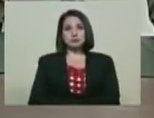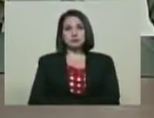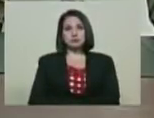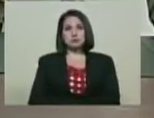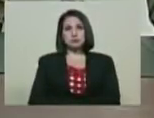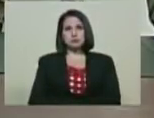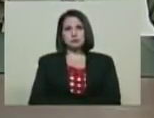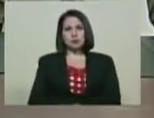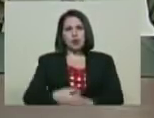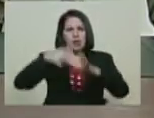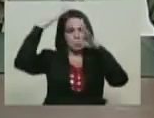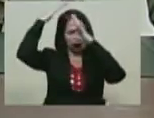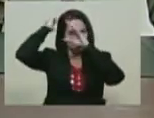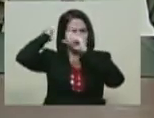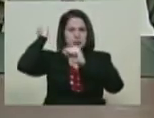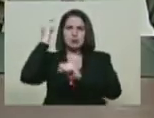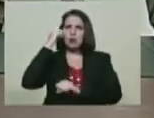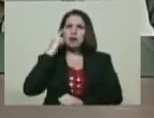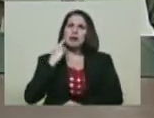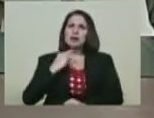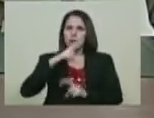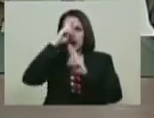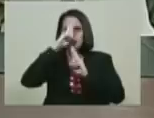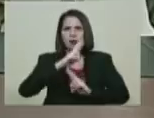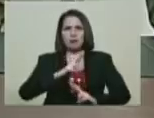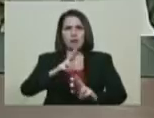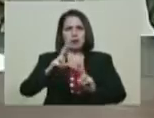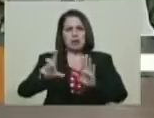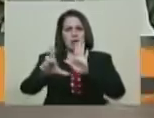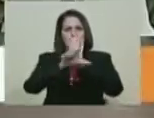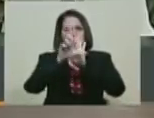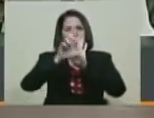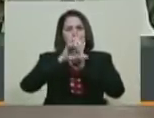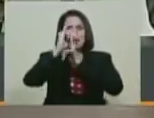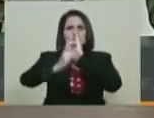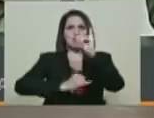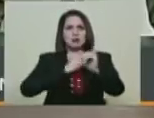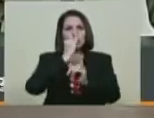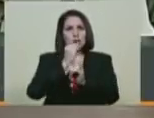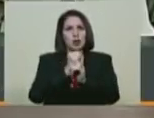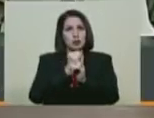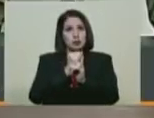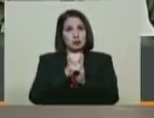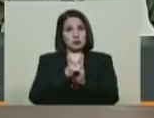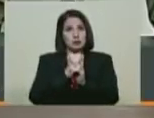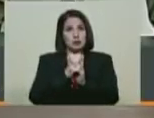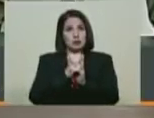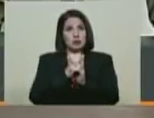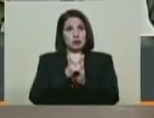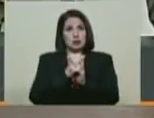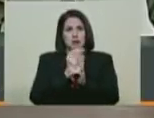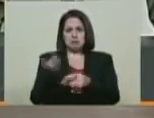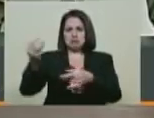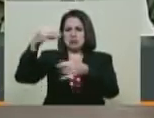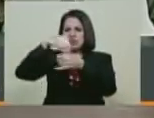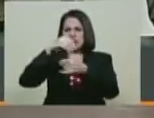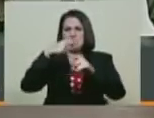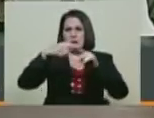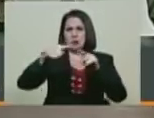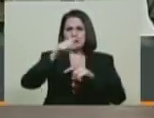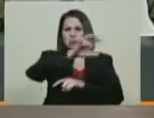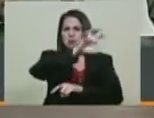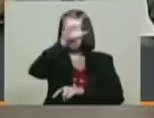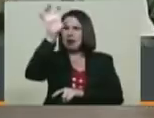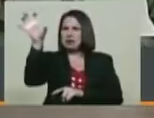Una diplomacia bolivariana de respeto a la legalidad internacional. No nos metemos en los asuntos internos de